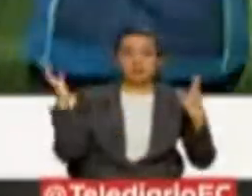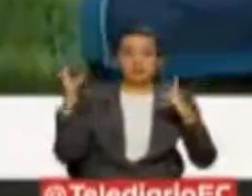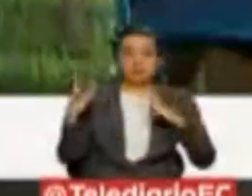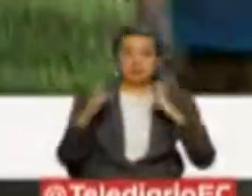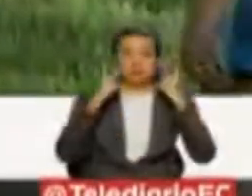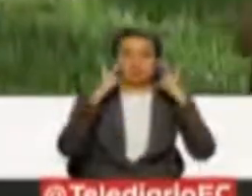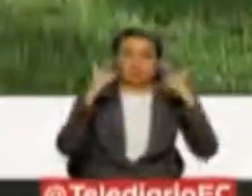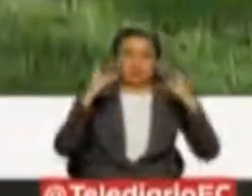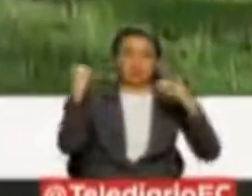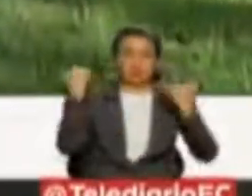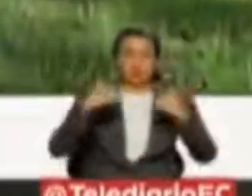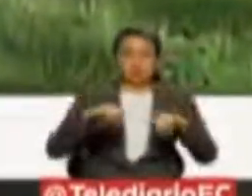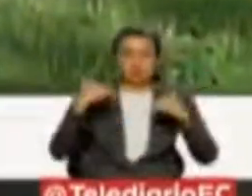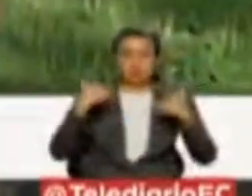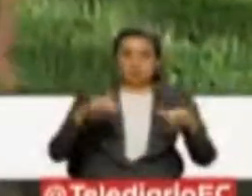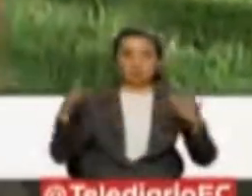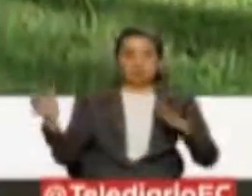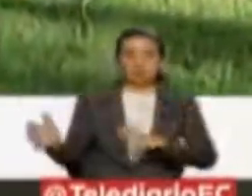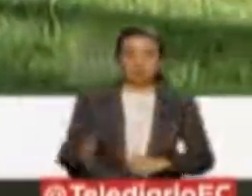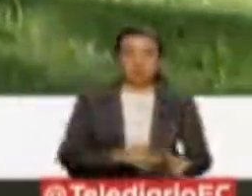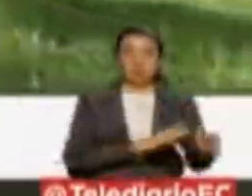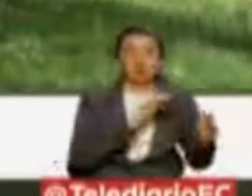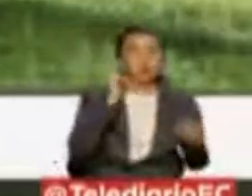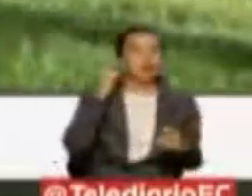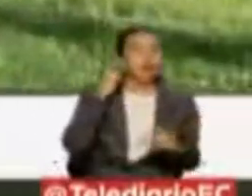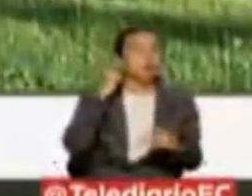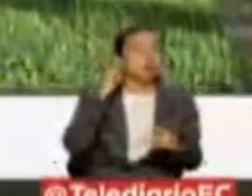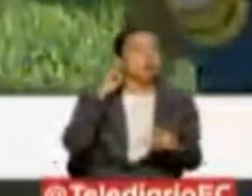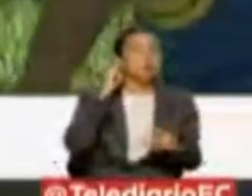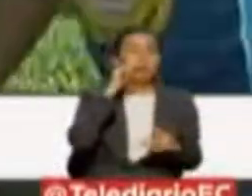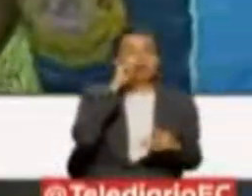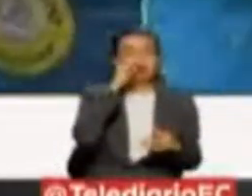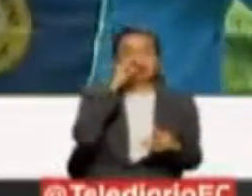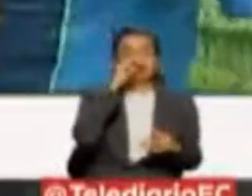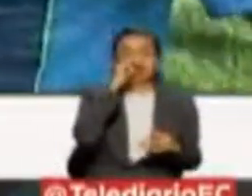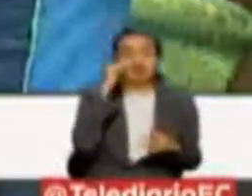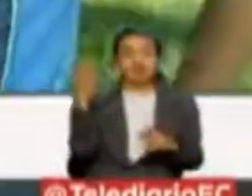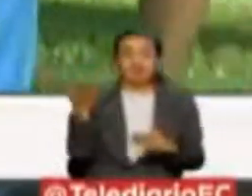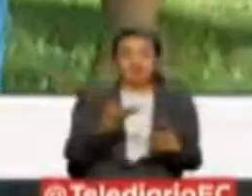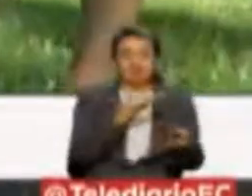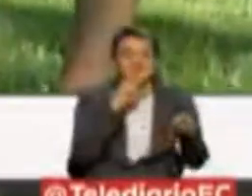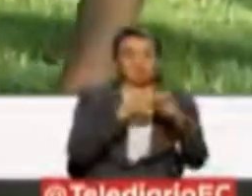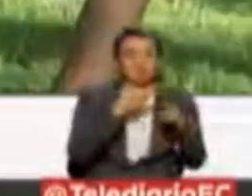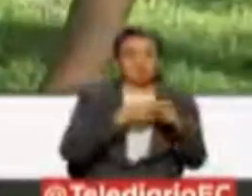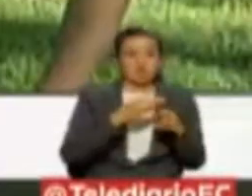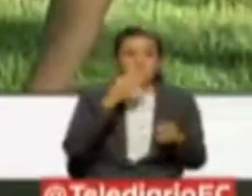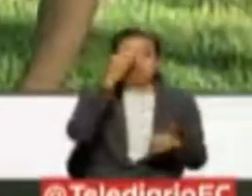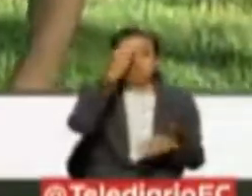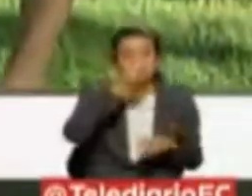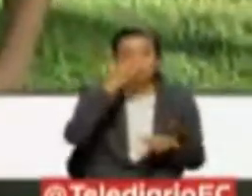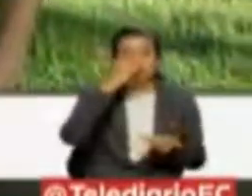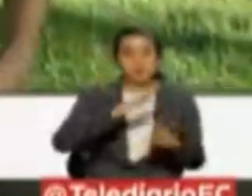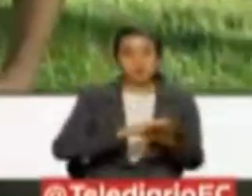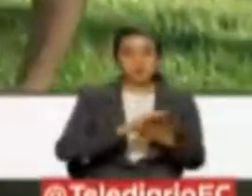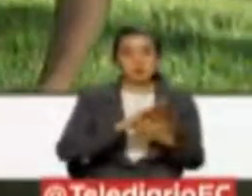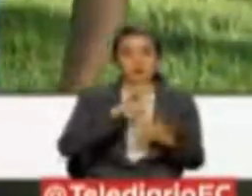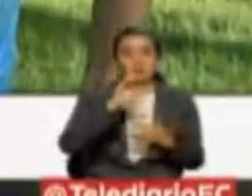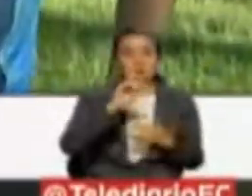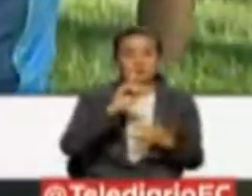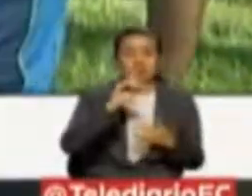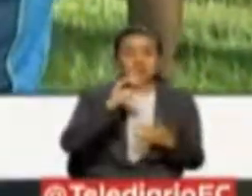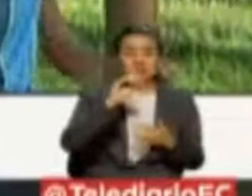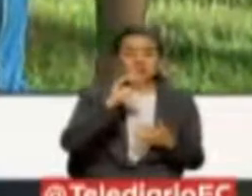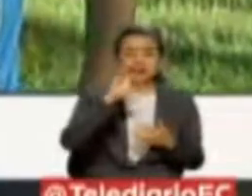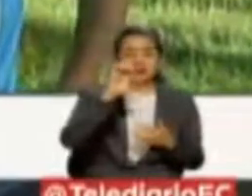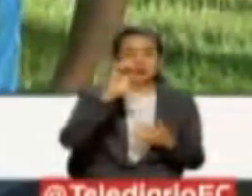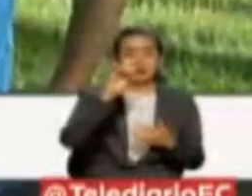practicando. Vamos a practicar con un varoncito, a ver si te acercas un momento, por favor. ¿Cuál es tu nombre, amigo? Mi nombre es Edwin Ron. ¿También